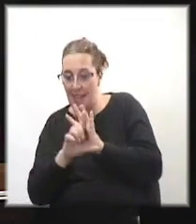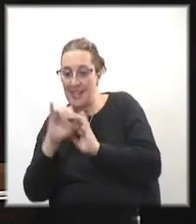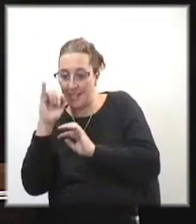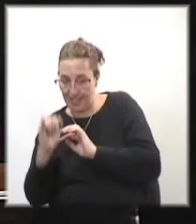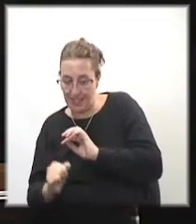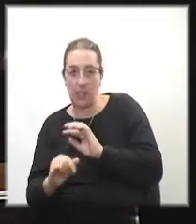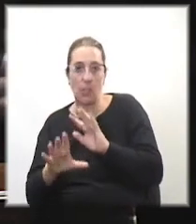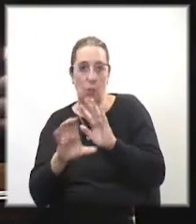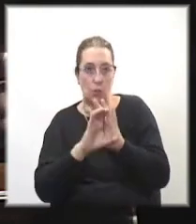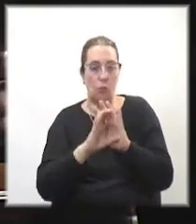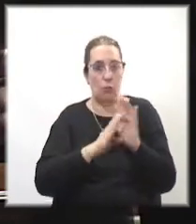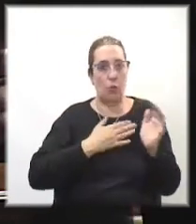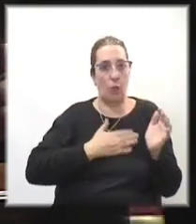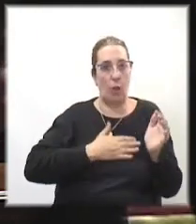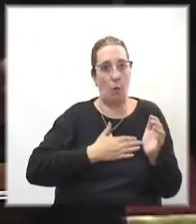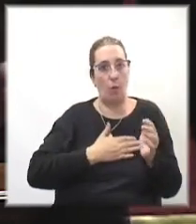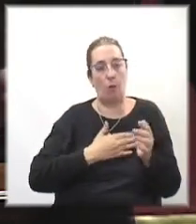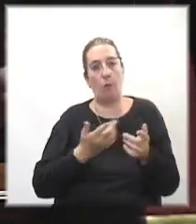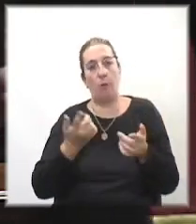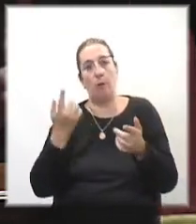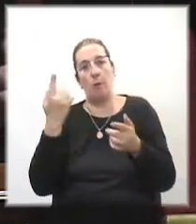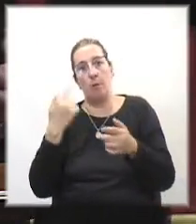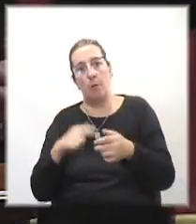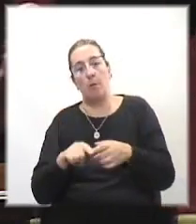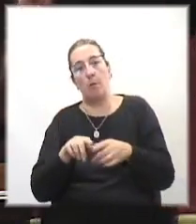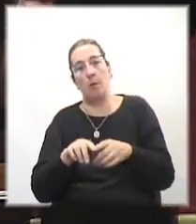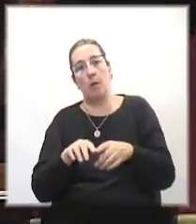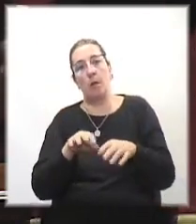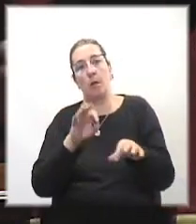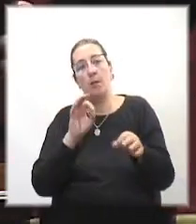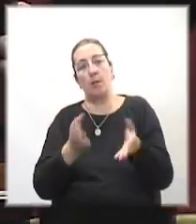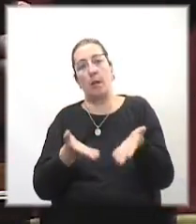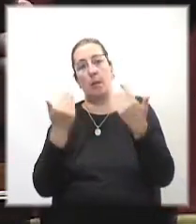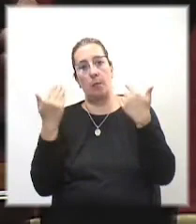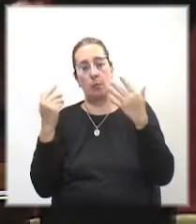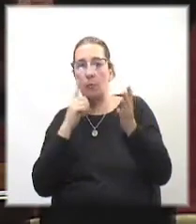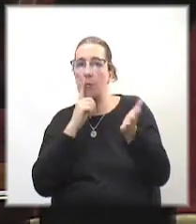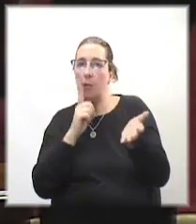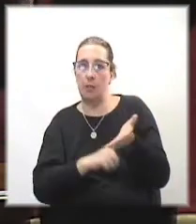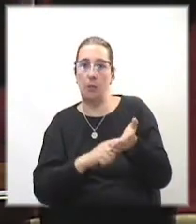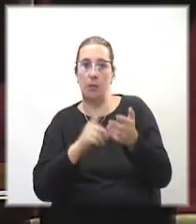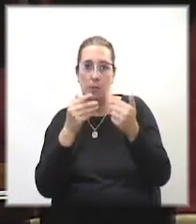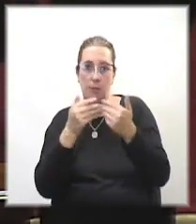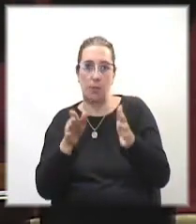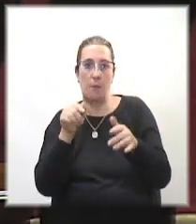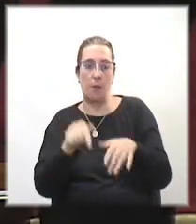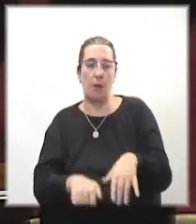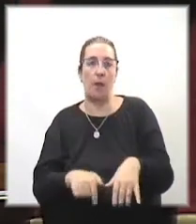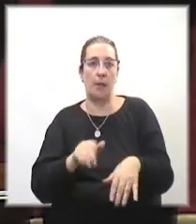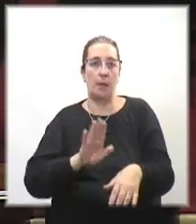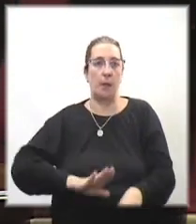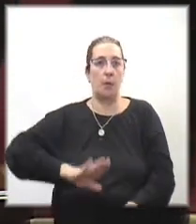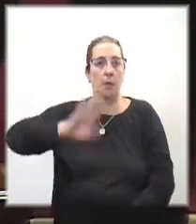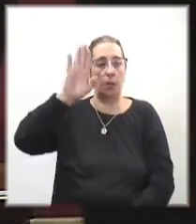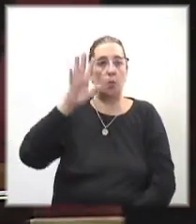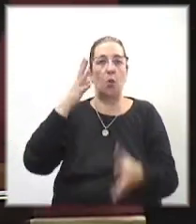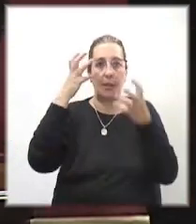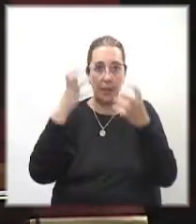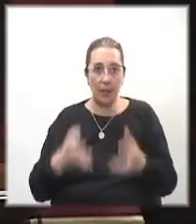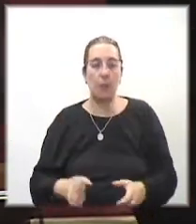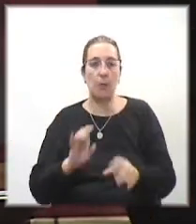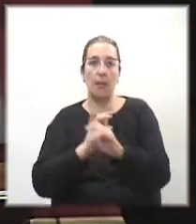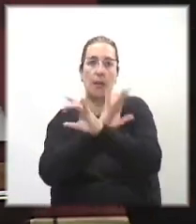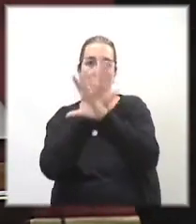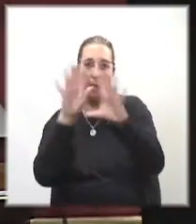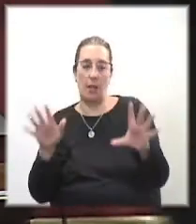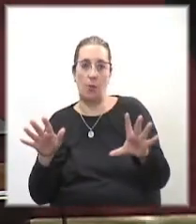la contraria, por lo que hemos retirado las objeciones iniciales para esta votación. Así que queremos dejar en claro y